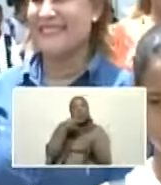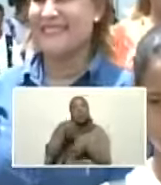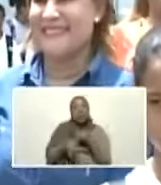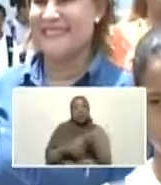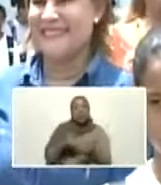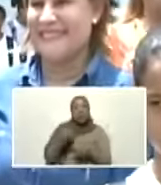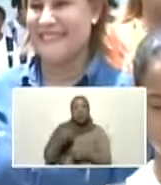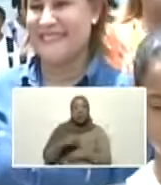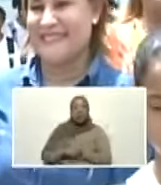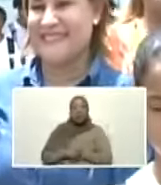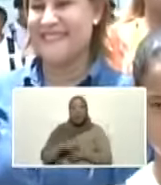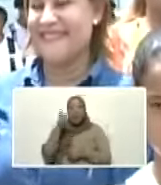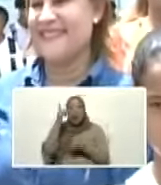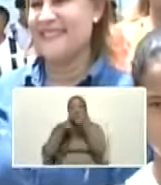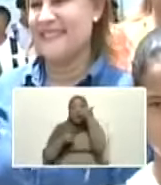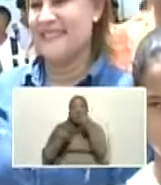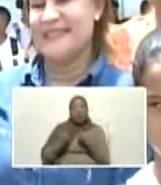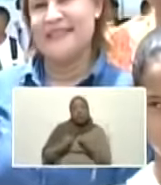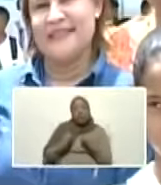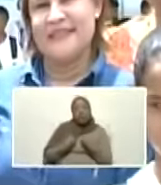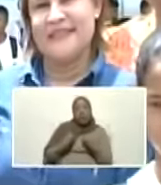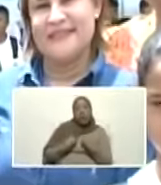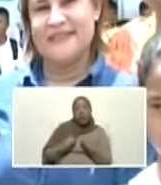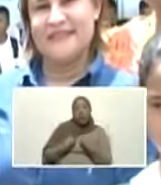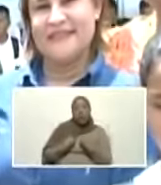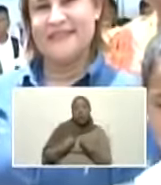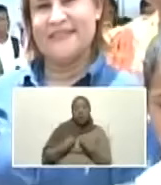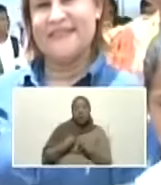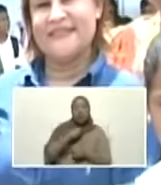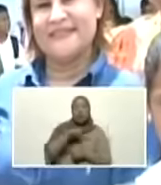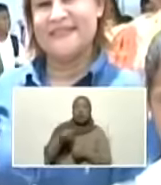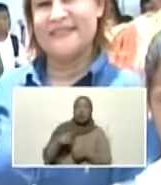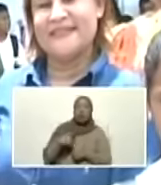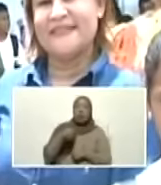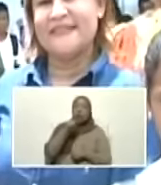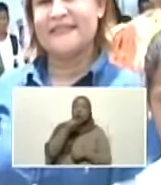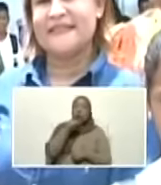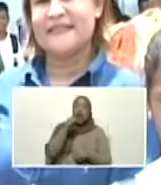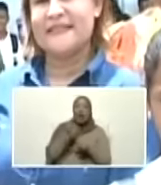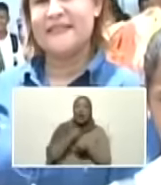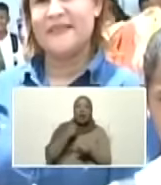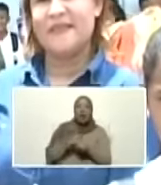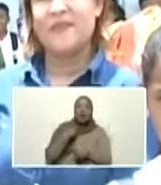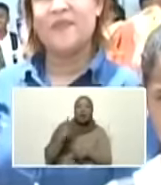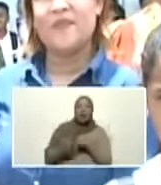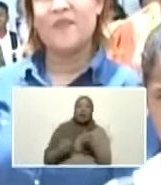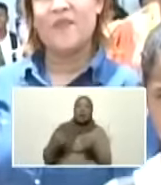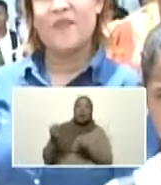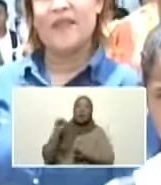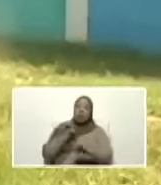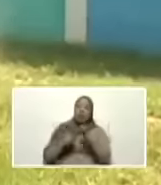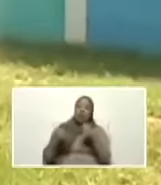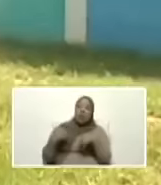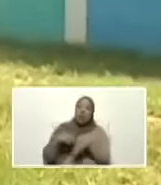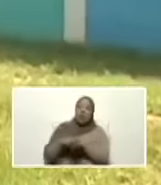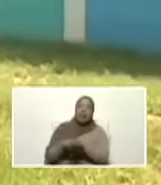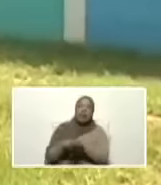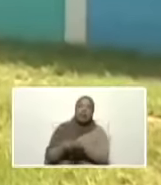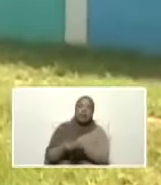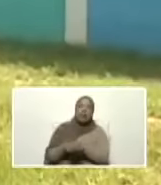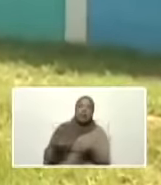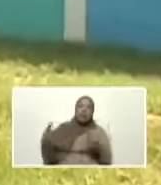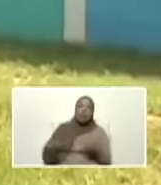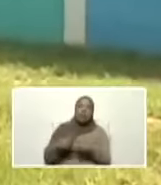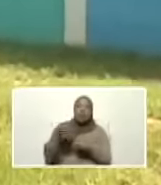vive, mi comandante en jefe. Mayor general Rafael David Prieto Martínez, comandante de la Región Estratégica de Defensa Integral número 6 Guayana. Nos encontramos